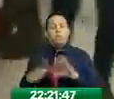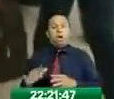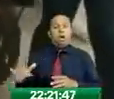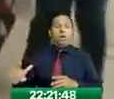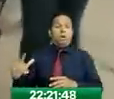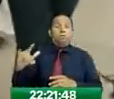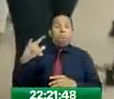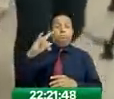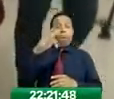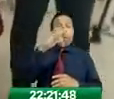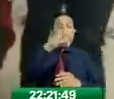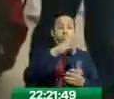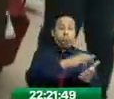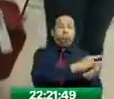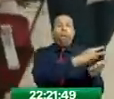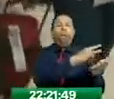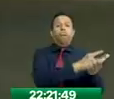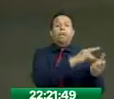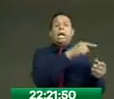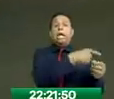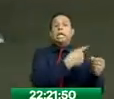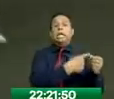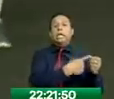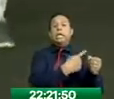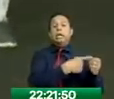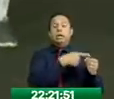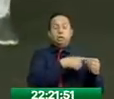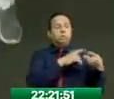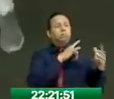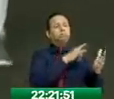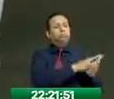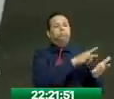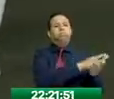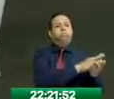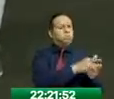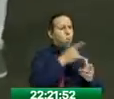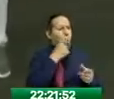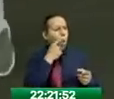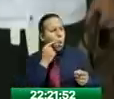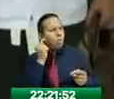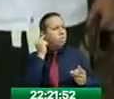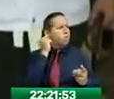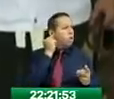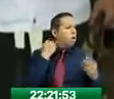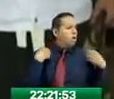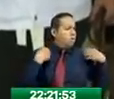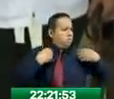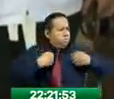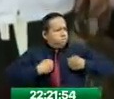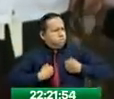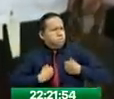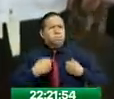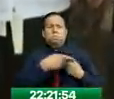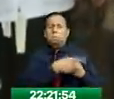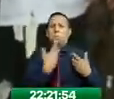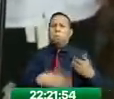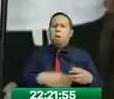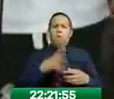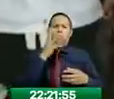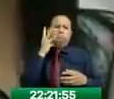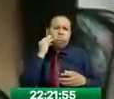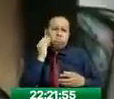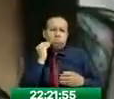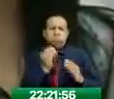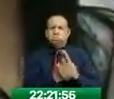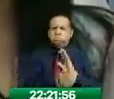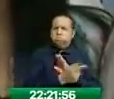mandiles blancos, aterrizaron en el aeropuerto Mariscal Sucre de Quito. Son hombres y mujeres que llegaron con maletas repletas de experiencia y conocimiento.